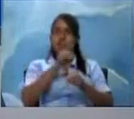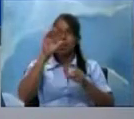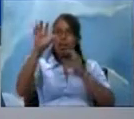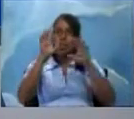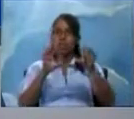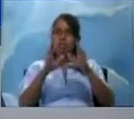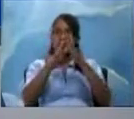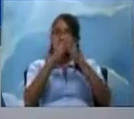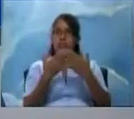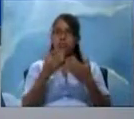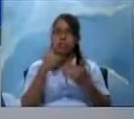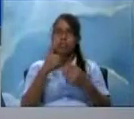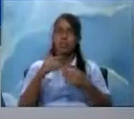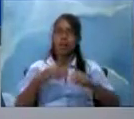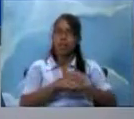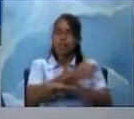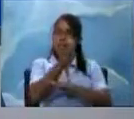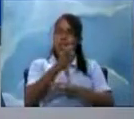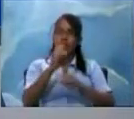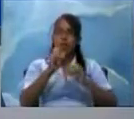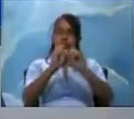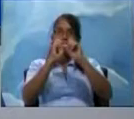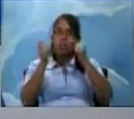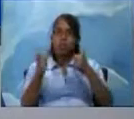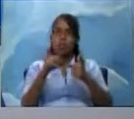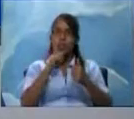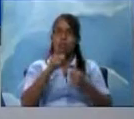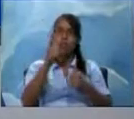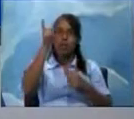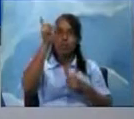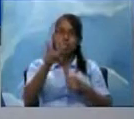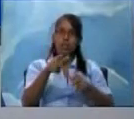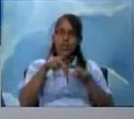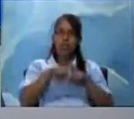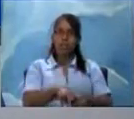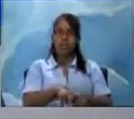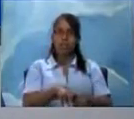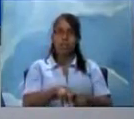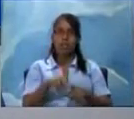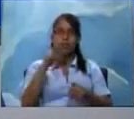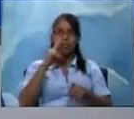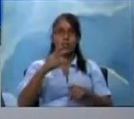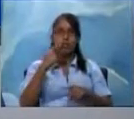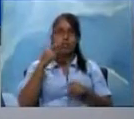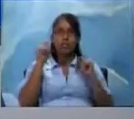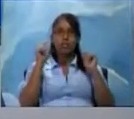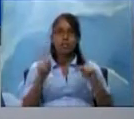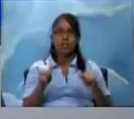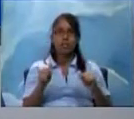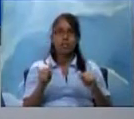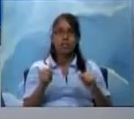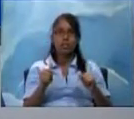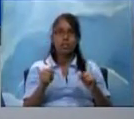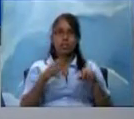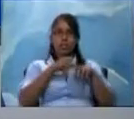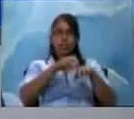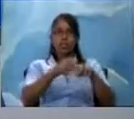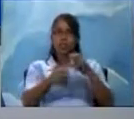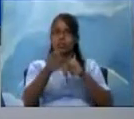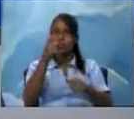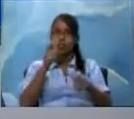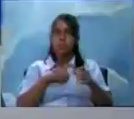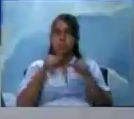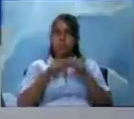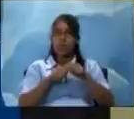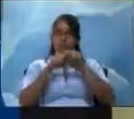La Biblia dice que tarde o temprano el malo será castigado. Mire lo que dice acá, llevando un poco